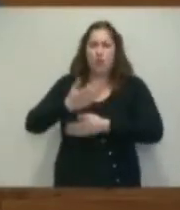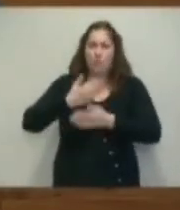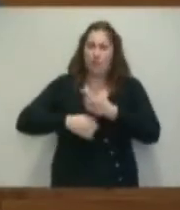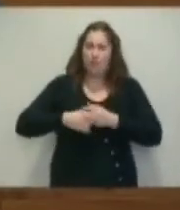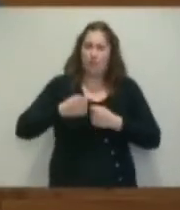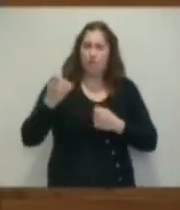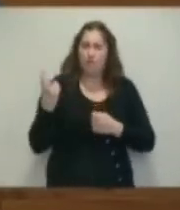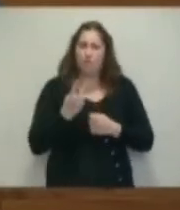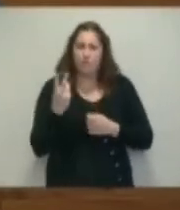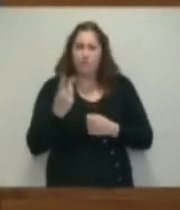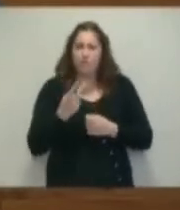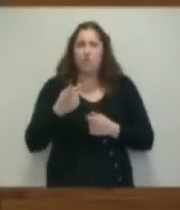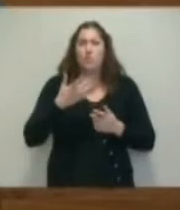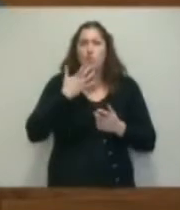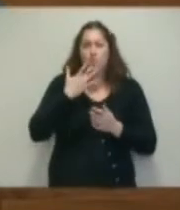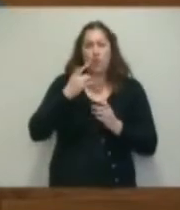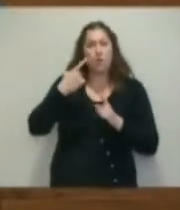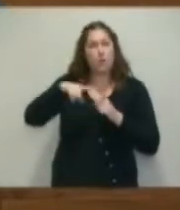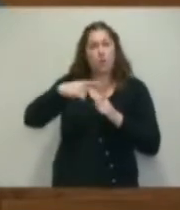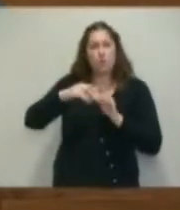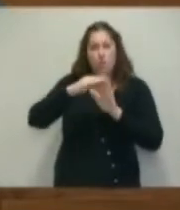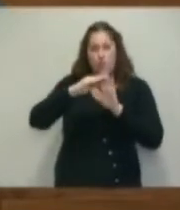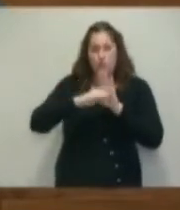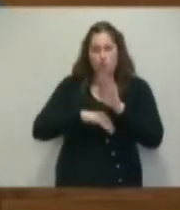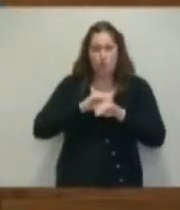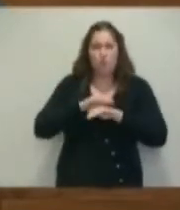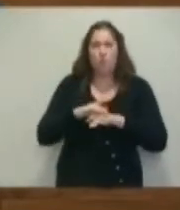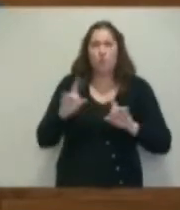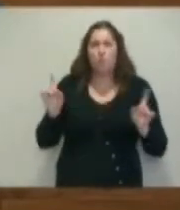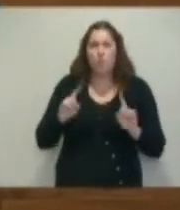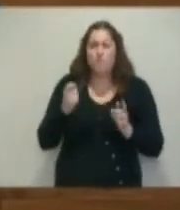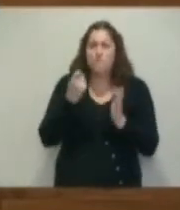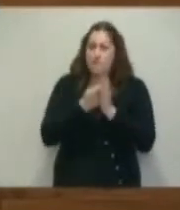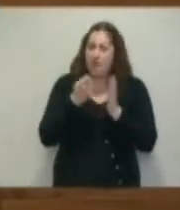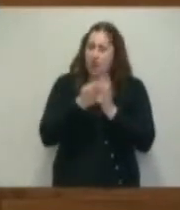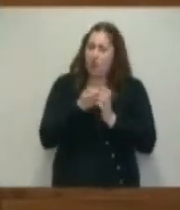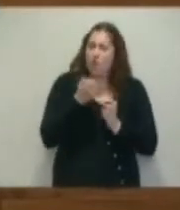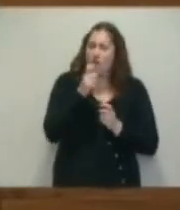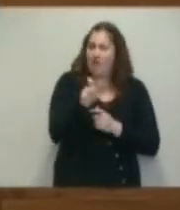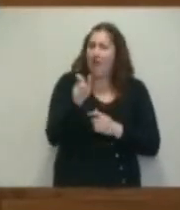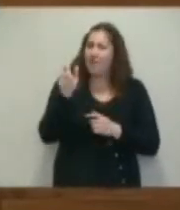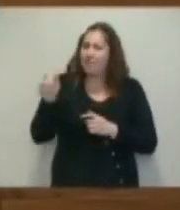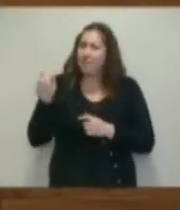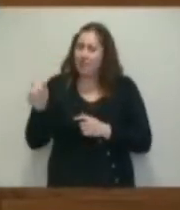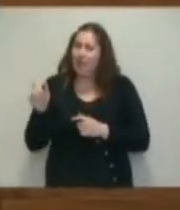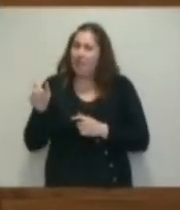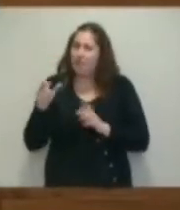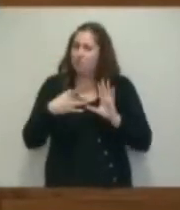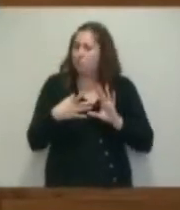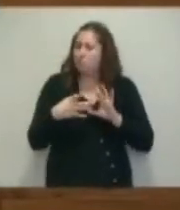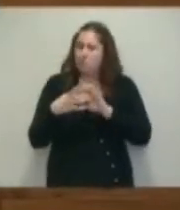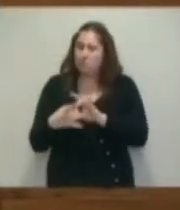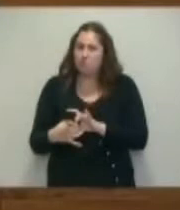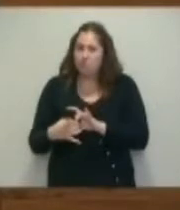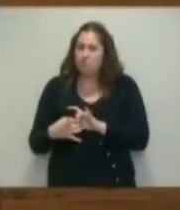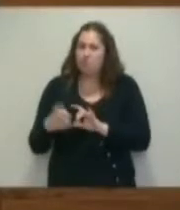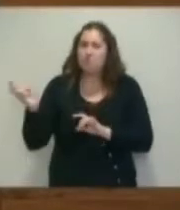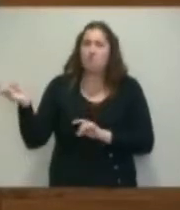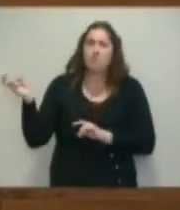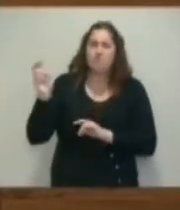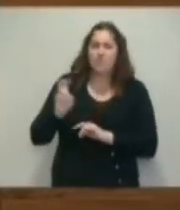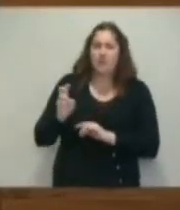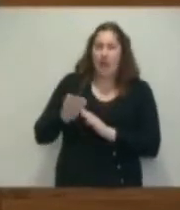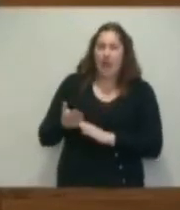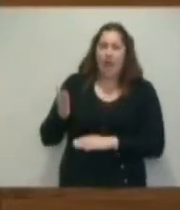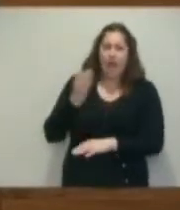identificación de los posibles incumplimientos, a los efectos de establecer el pago de las cantidades que, en su caso, procedan, previa